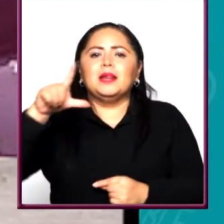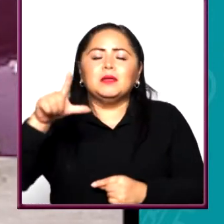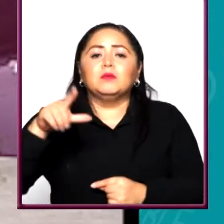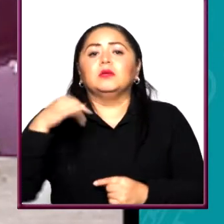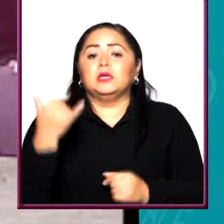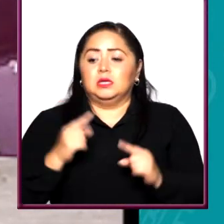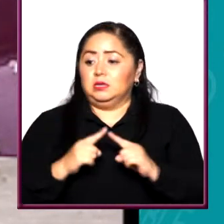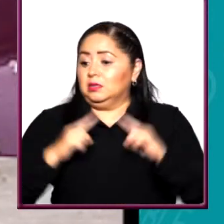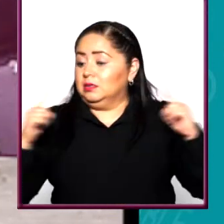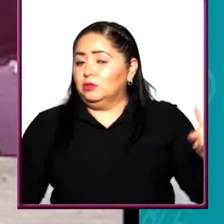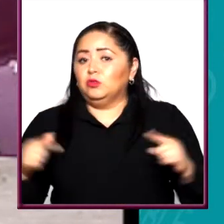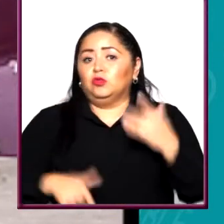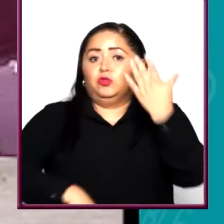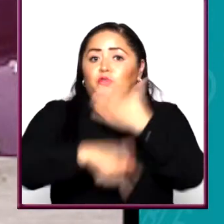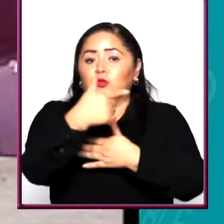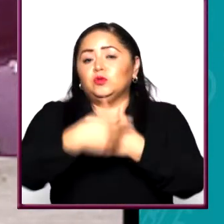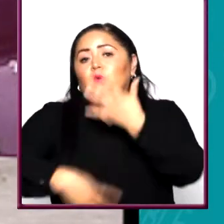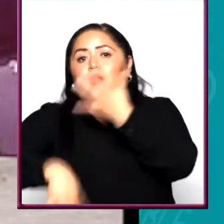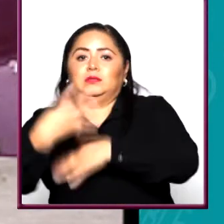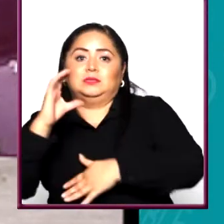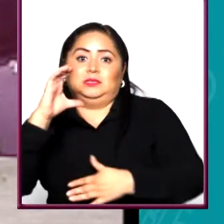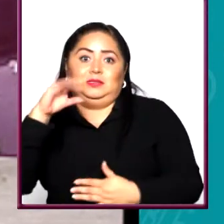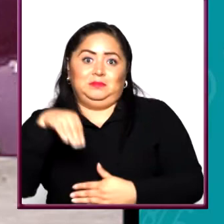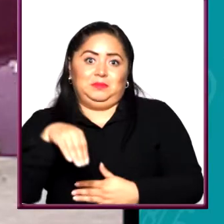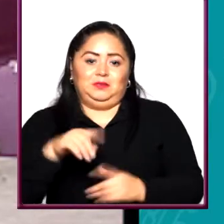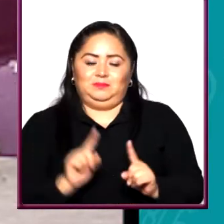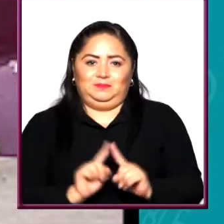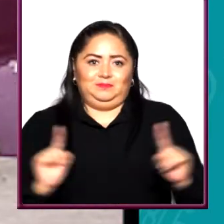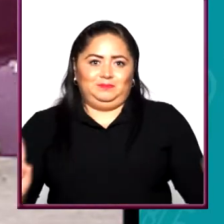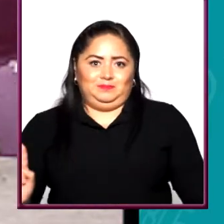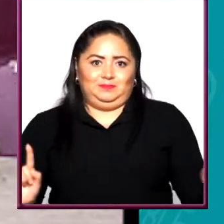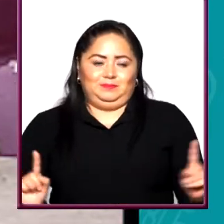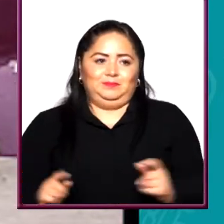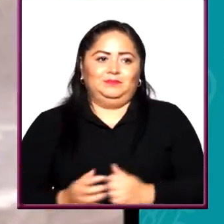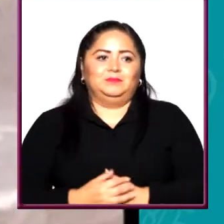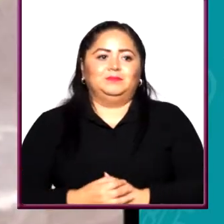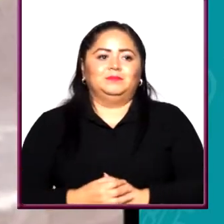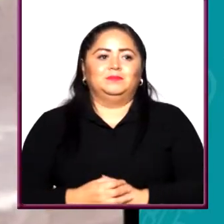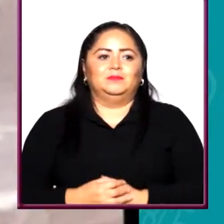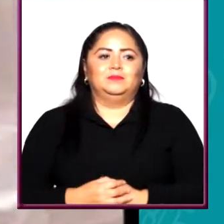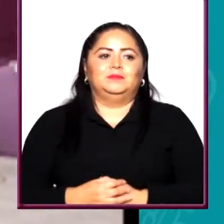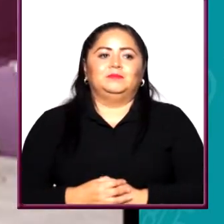7 milímetros y un largo de 12 o 14 centímetros.